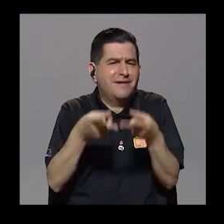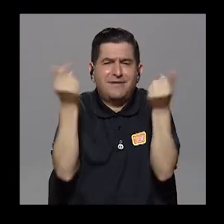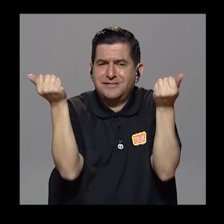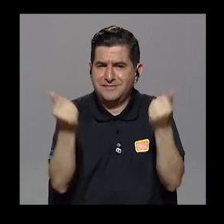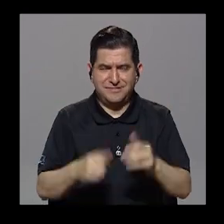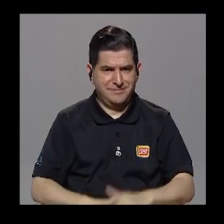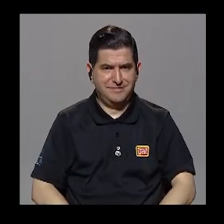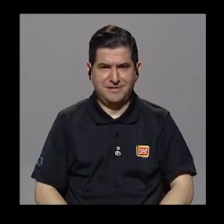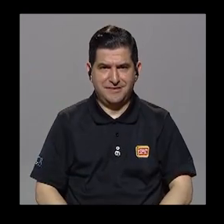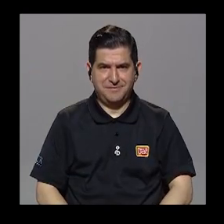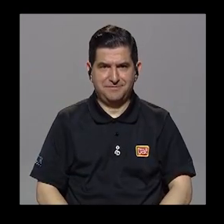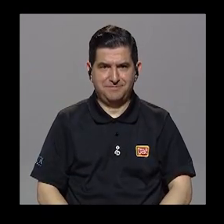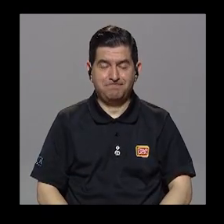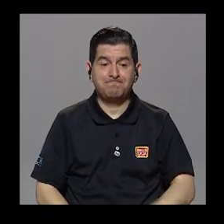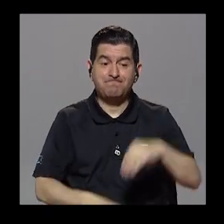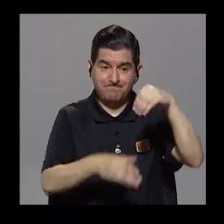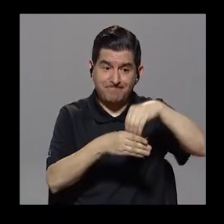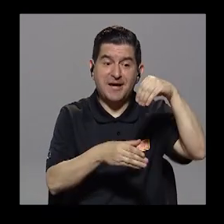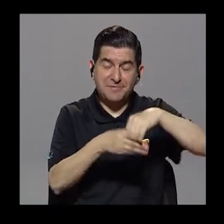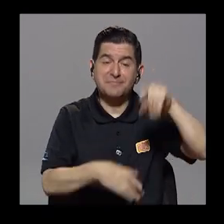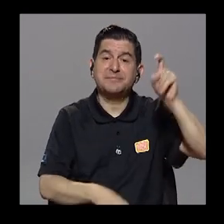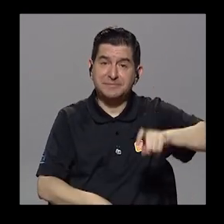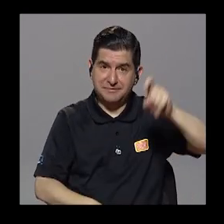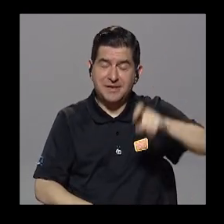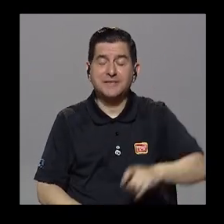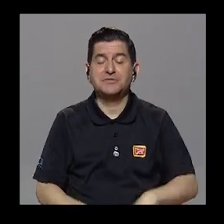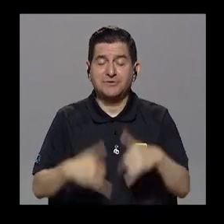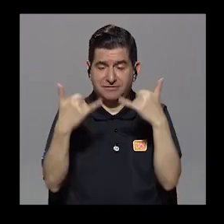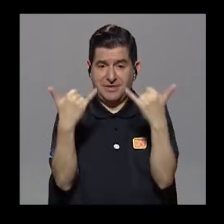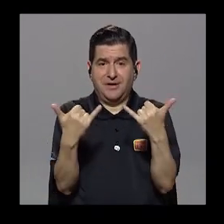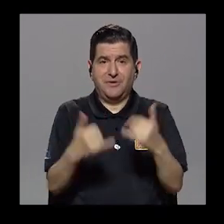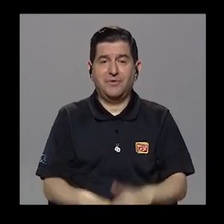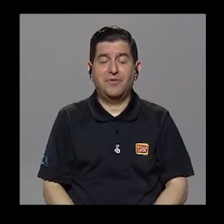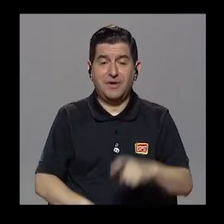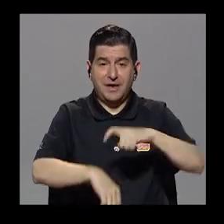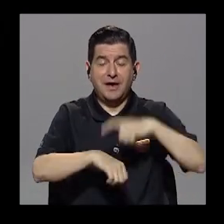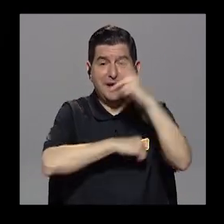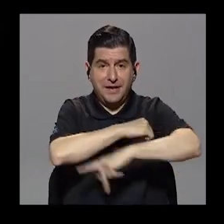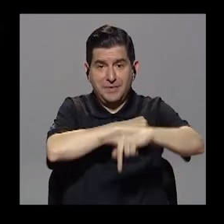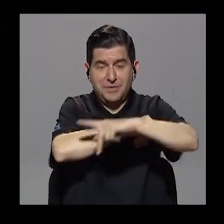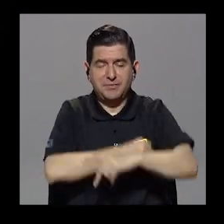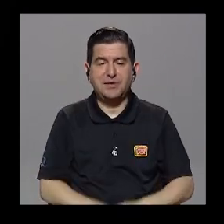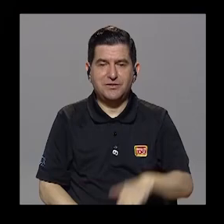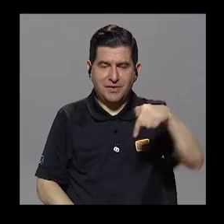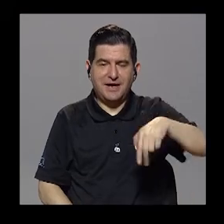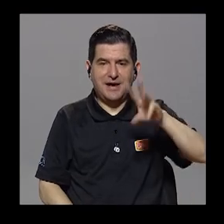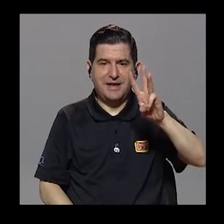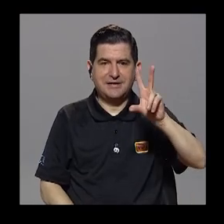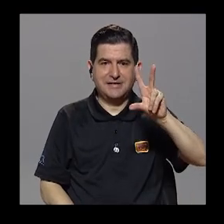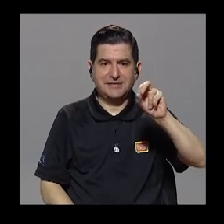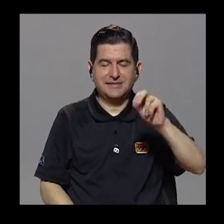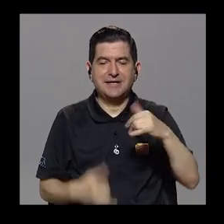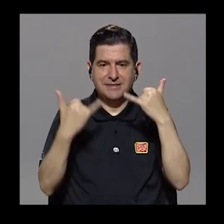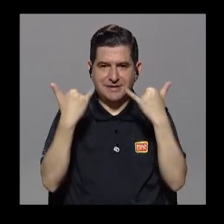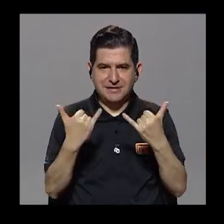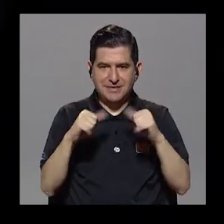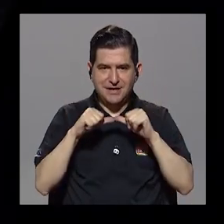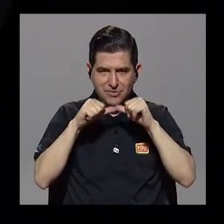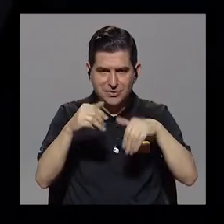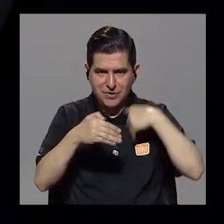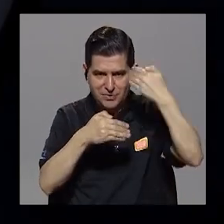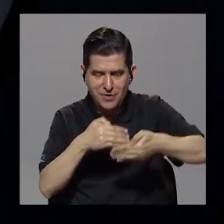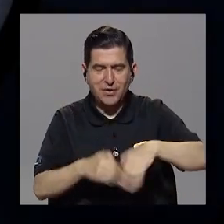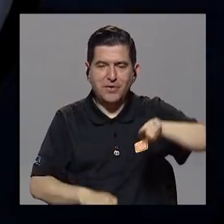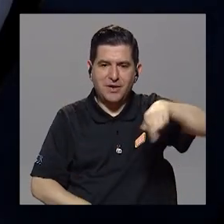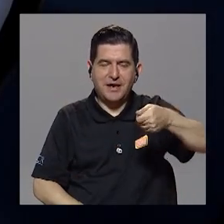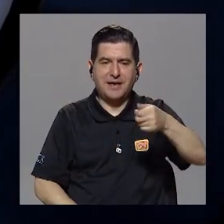gastarlo. Así que siempre la inversión es necesaria en este momento que vivimos como país. Estamos en 360 y casi regresamos otra vez